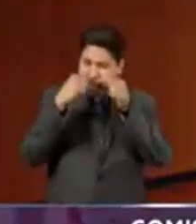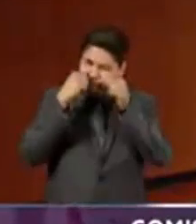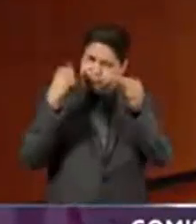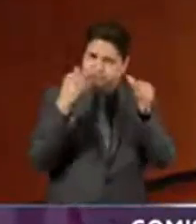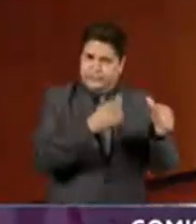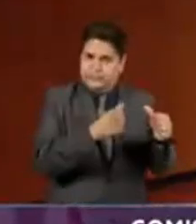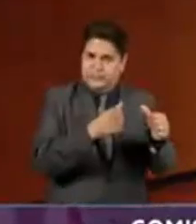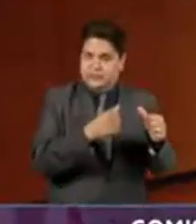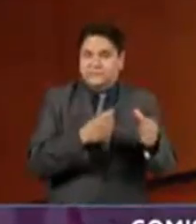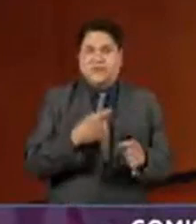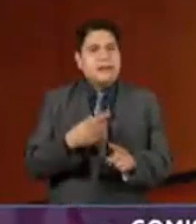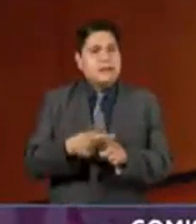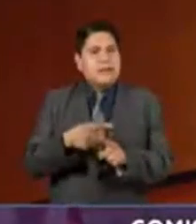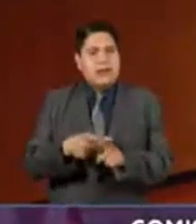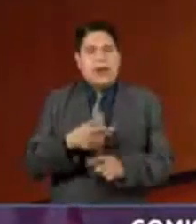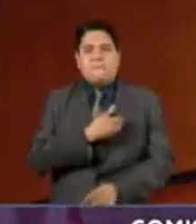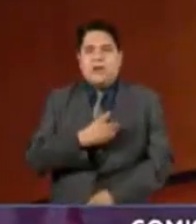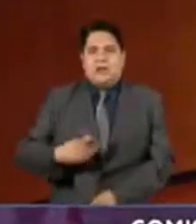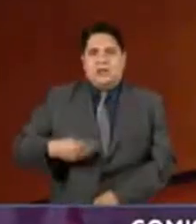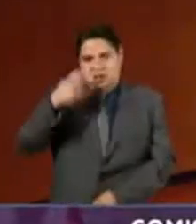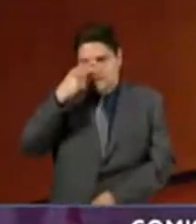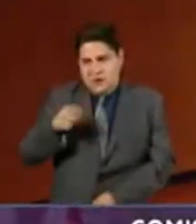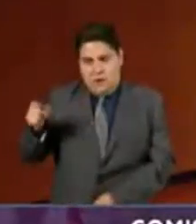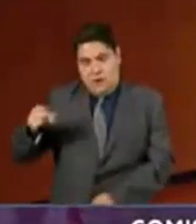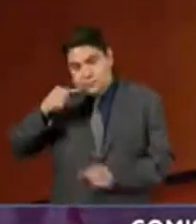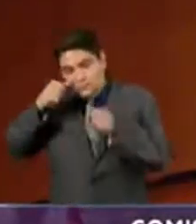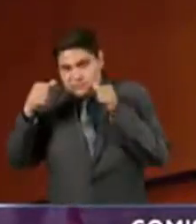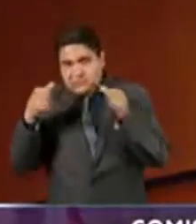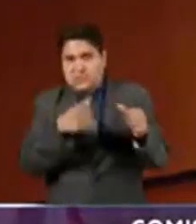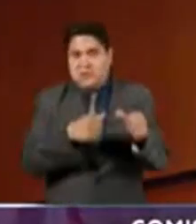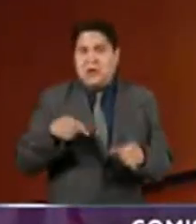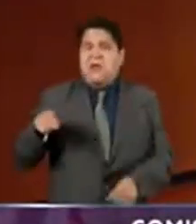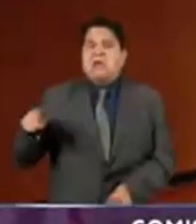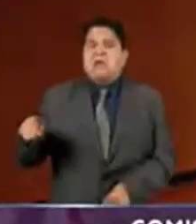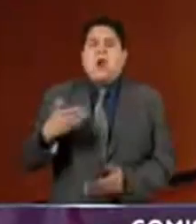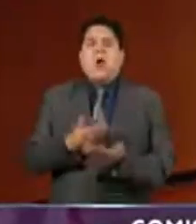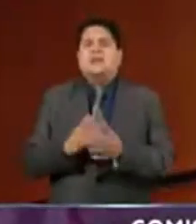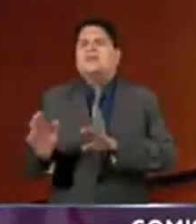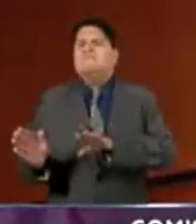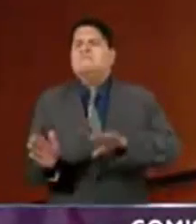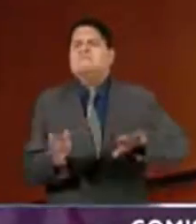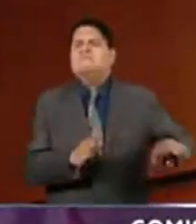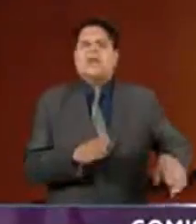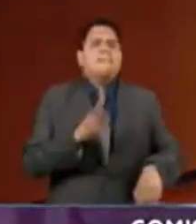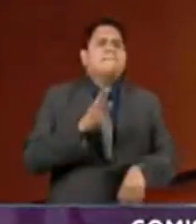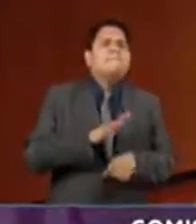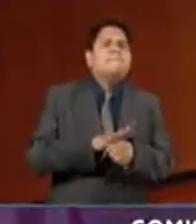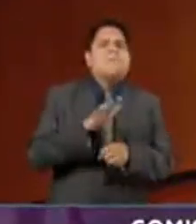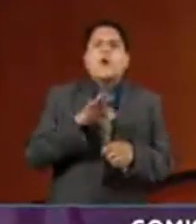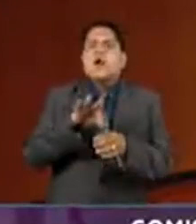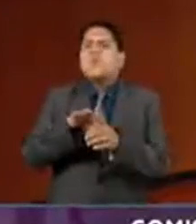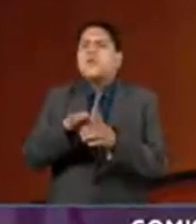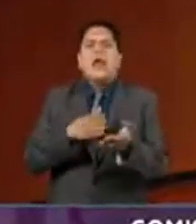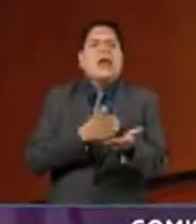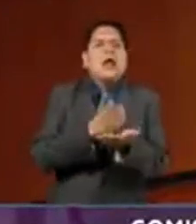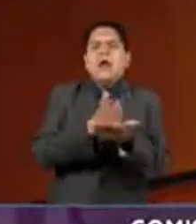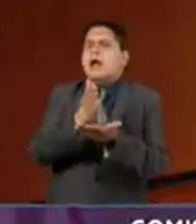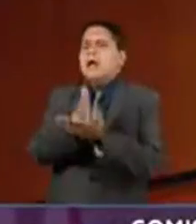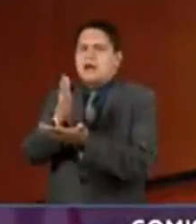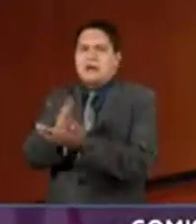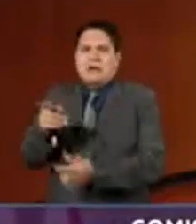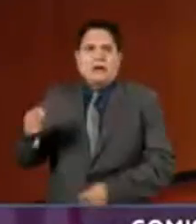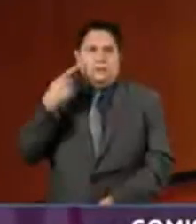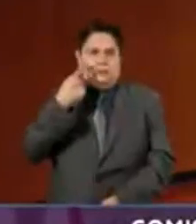Poder Ejecutivo, que el día de hoy sigue enfocado en meter sus manos en el proceso electoral. Hoy